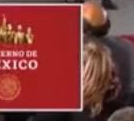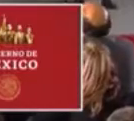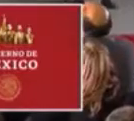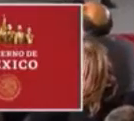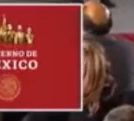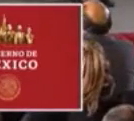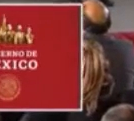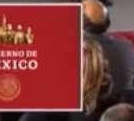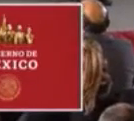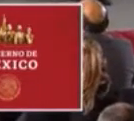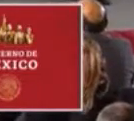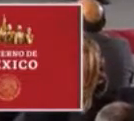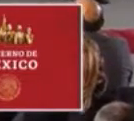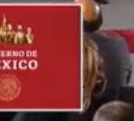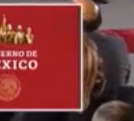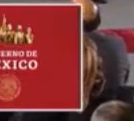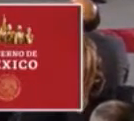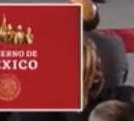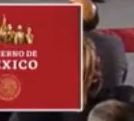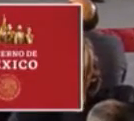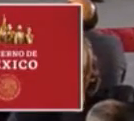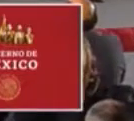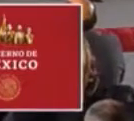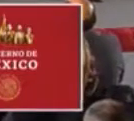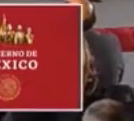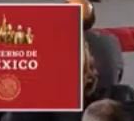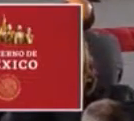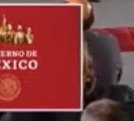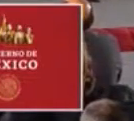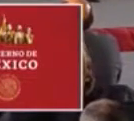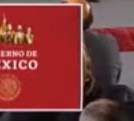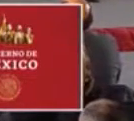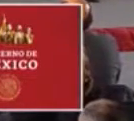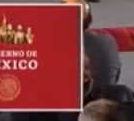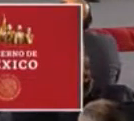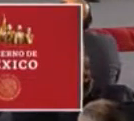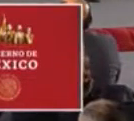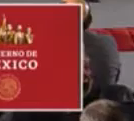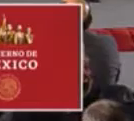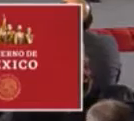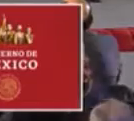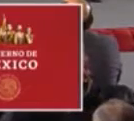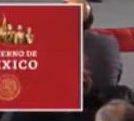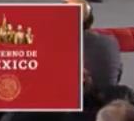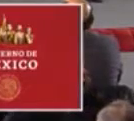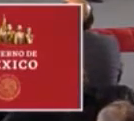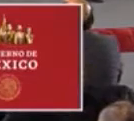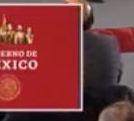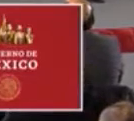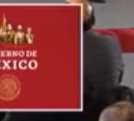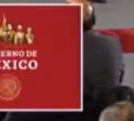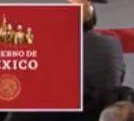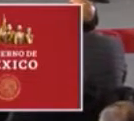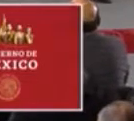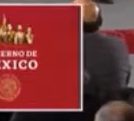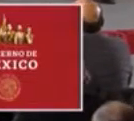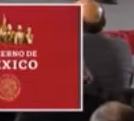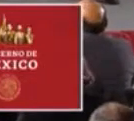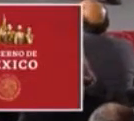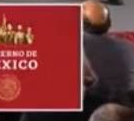caso, de cómo van las investigaciones, y se va a dar a